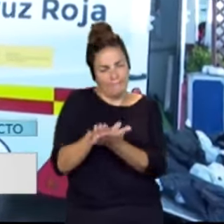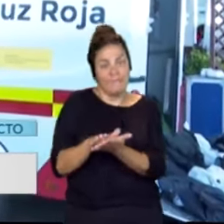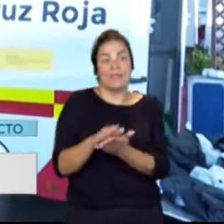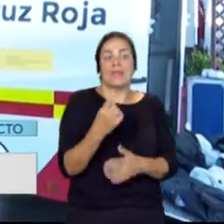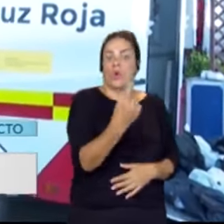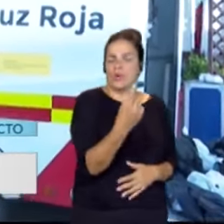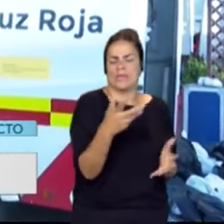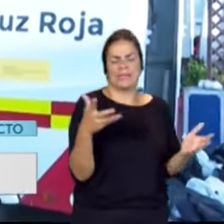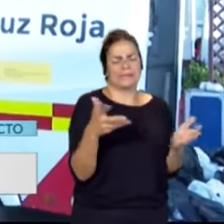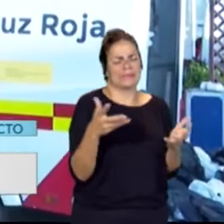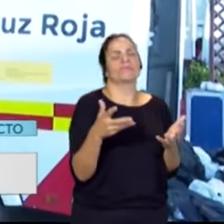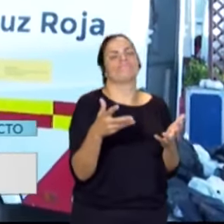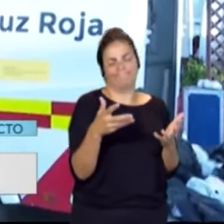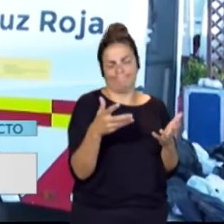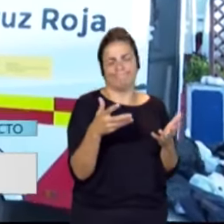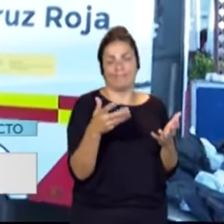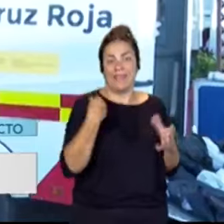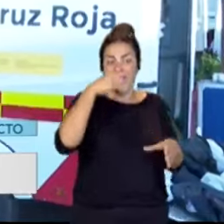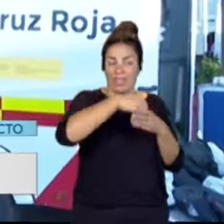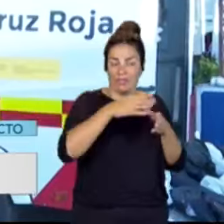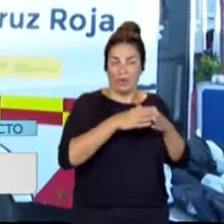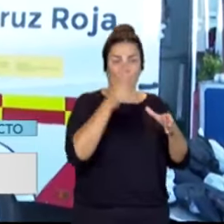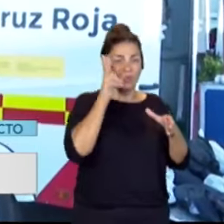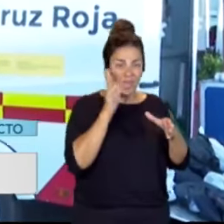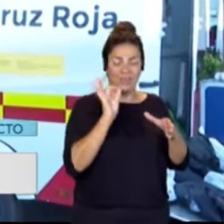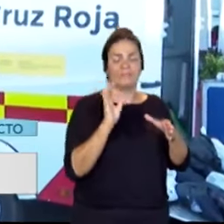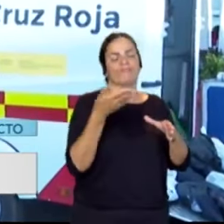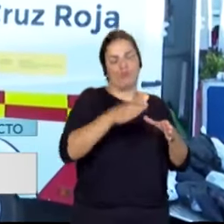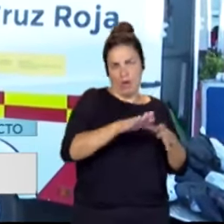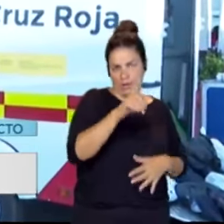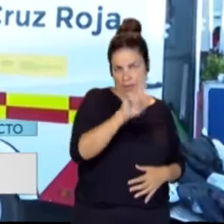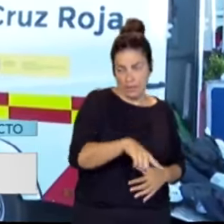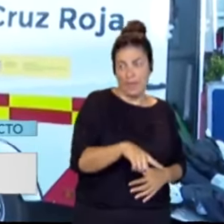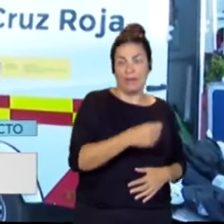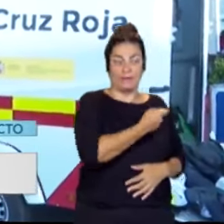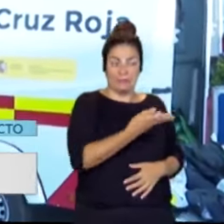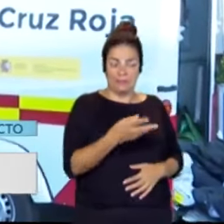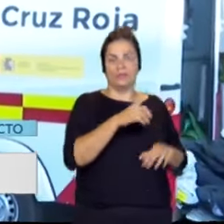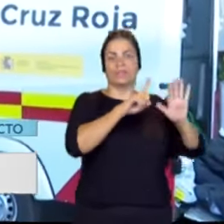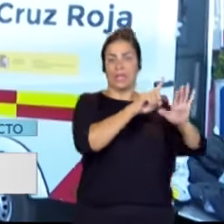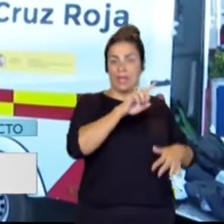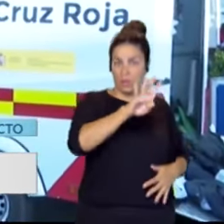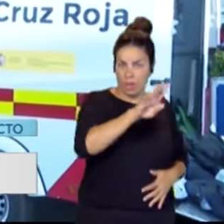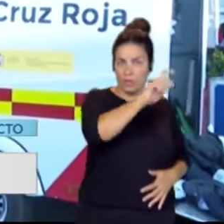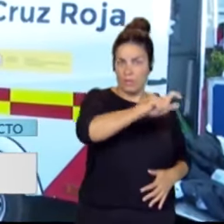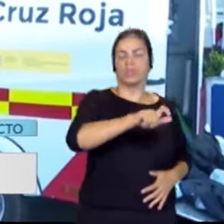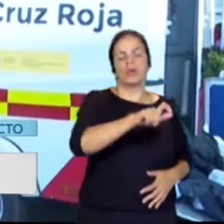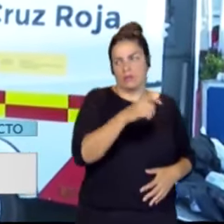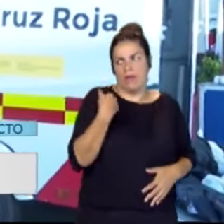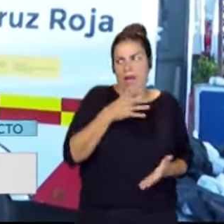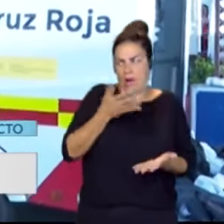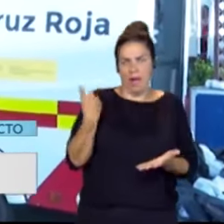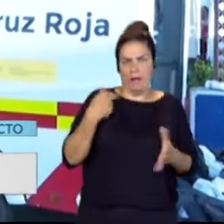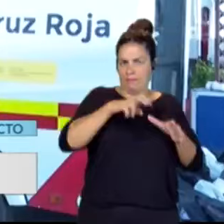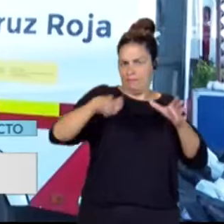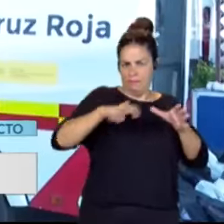una de ellas muy grave que ha fallecido dentro del crucero durante la travesía, y el resto de 64 son las personas que han bajado ahora y